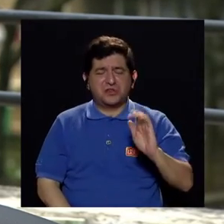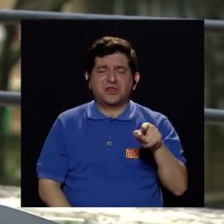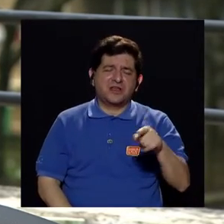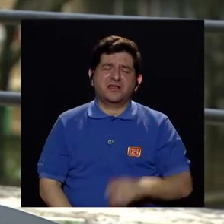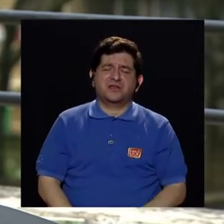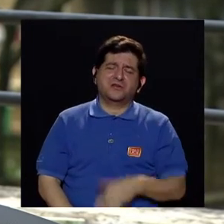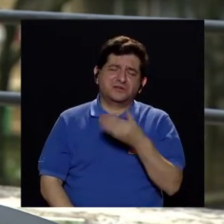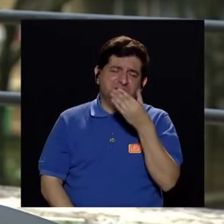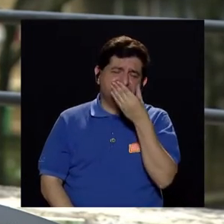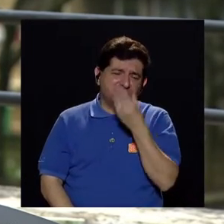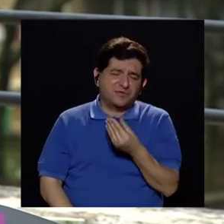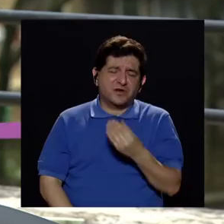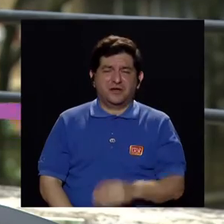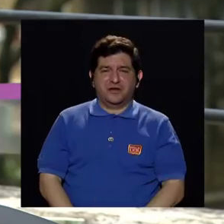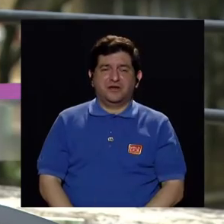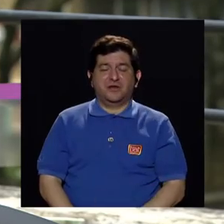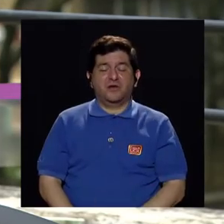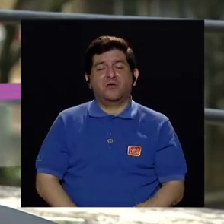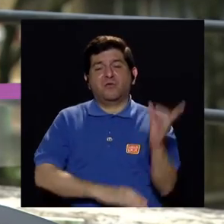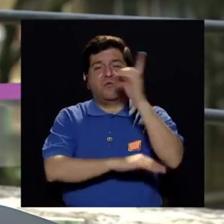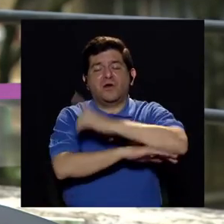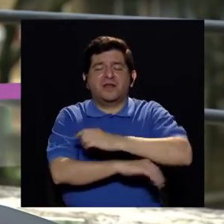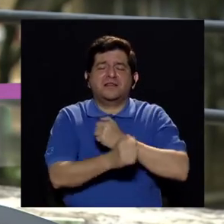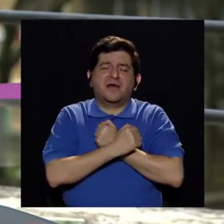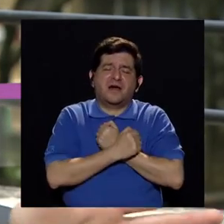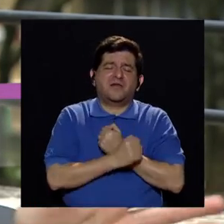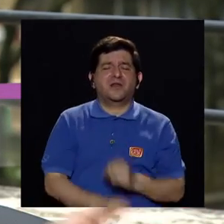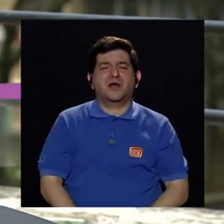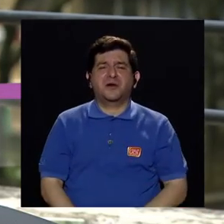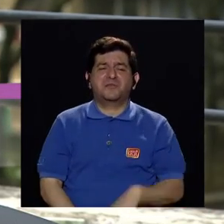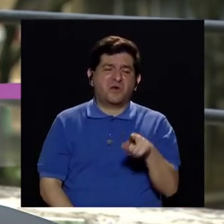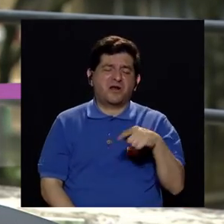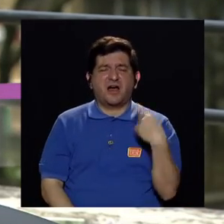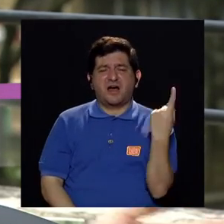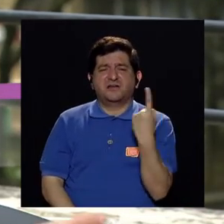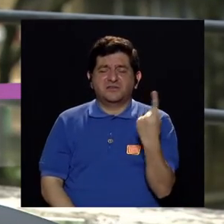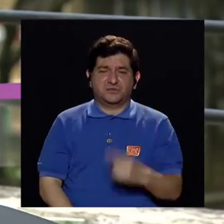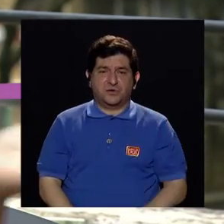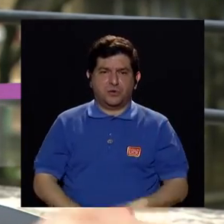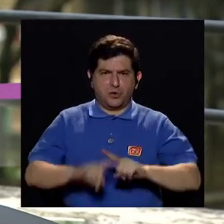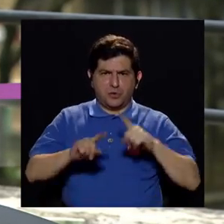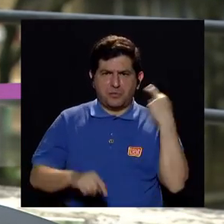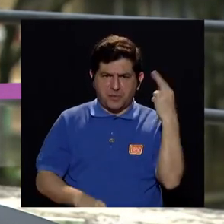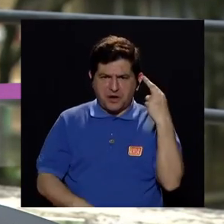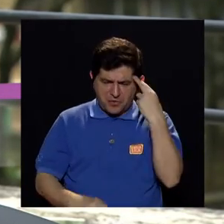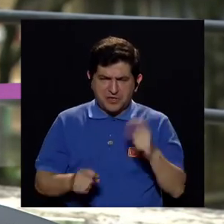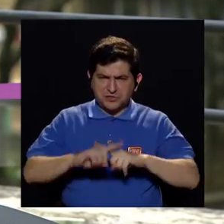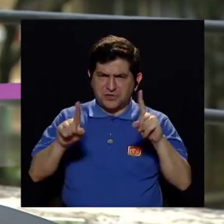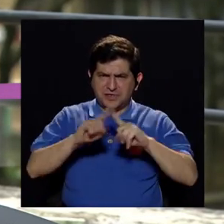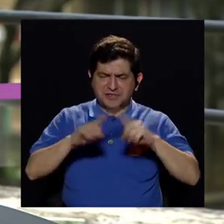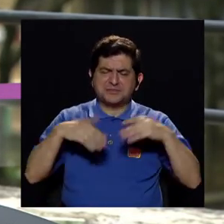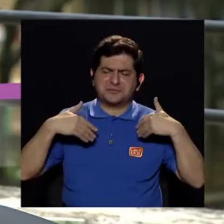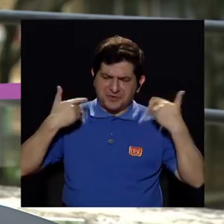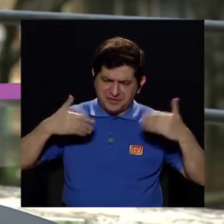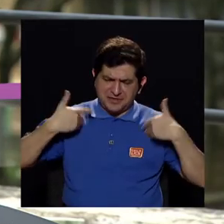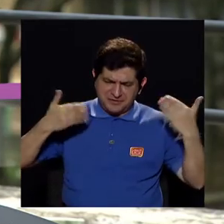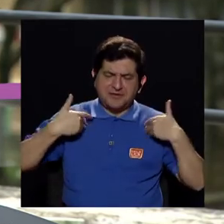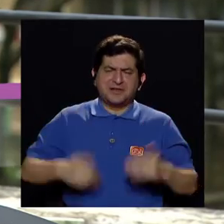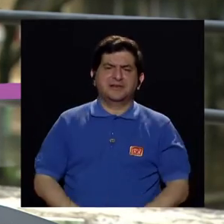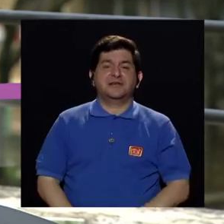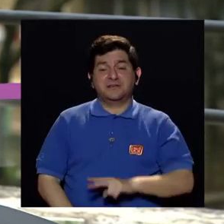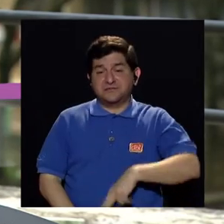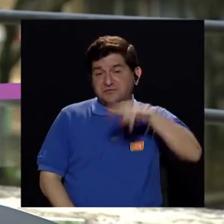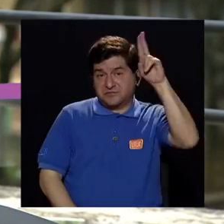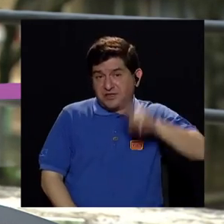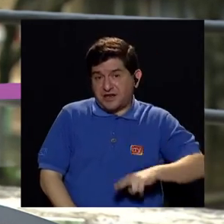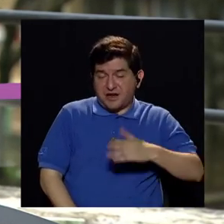una Navidad triste. El Día del Amor porque están solteros. Siempre hay una razón por la que estar triste, pero siempre hay una razón por la cual estar feliz. Si la